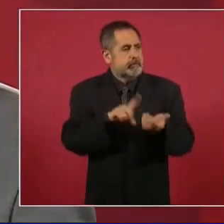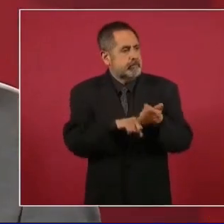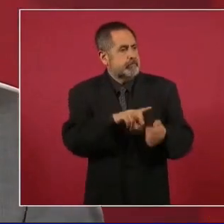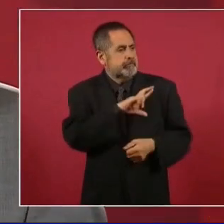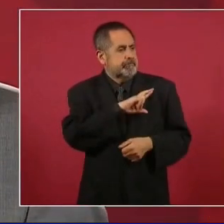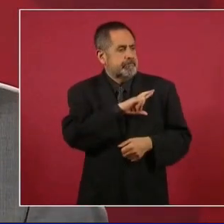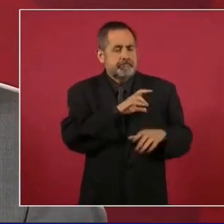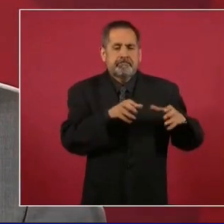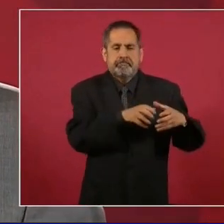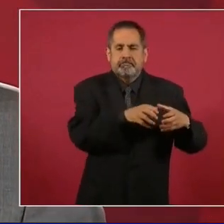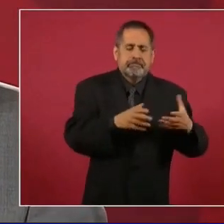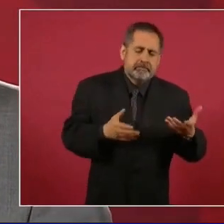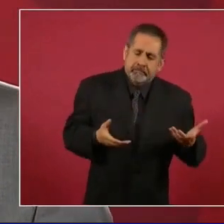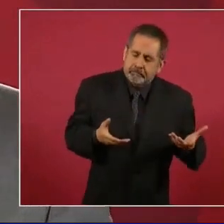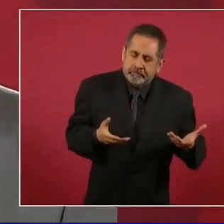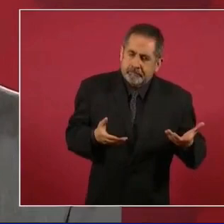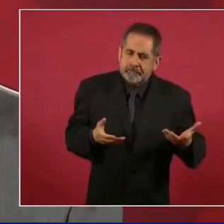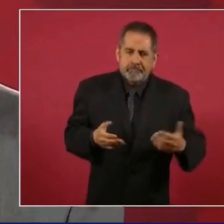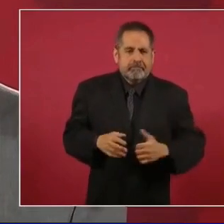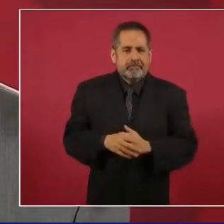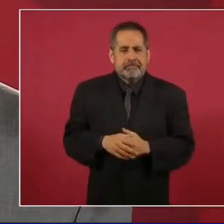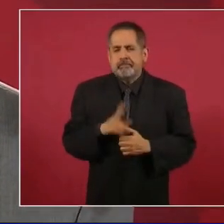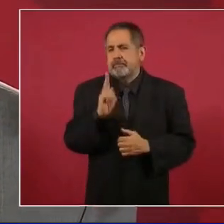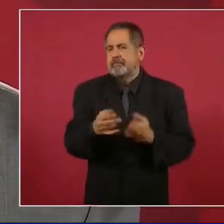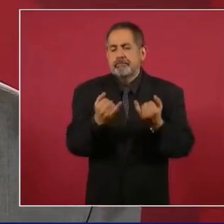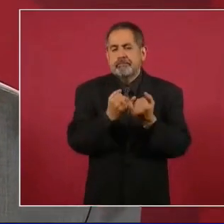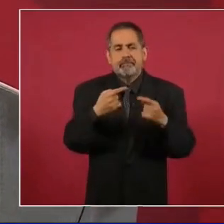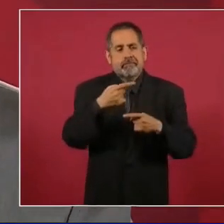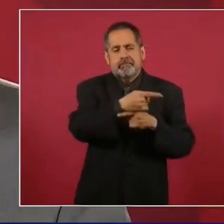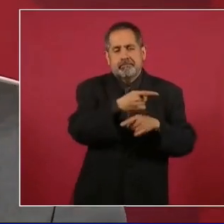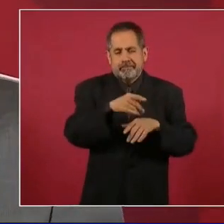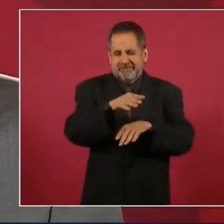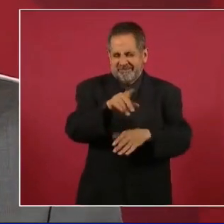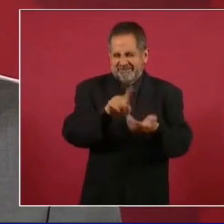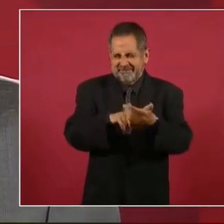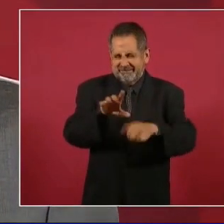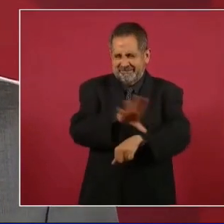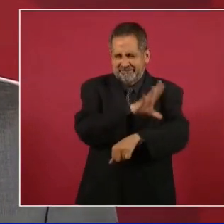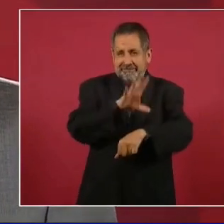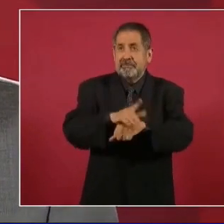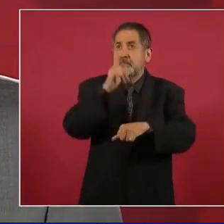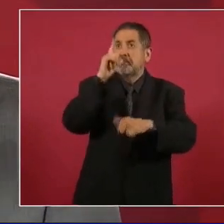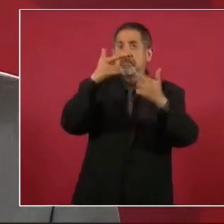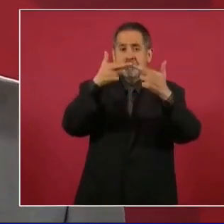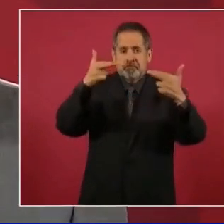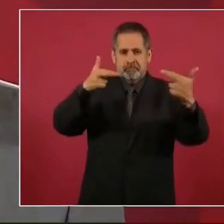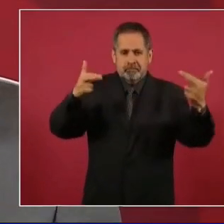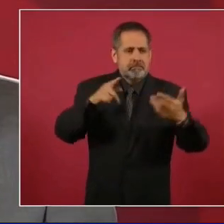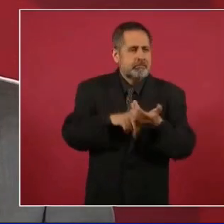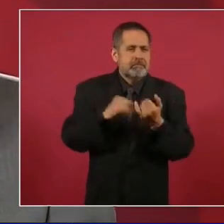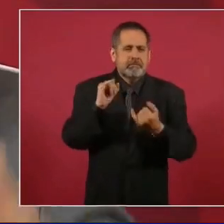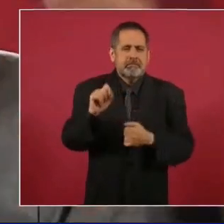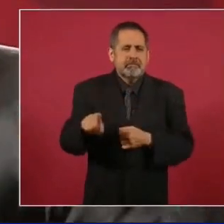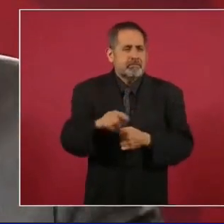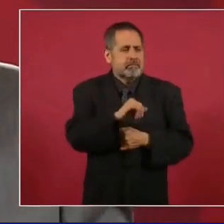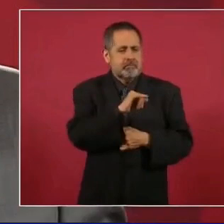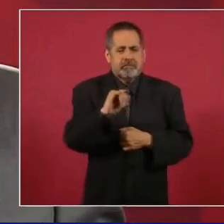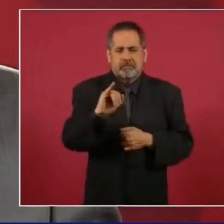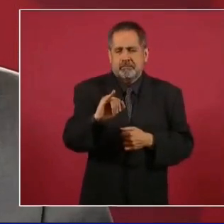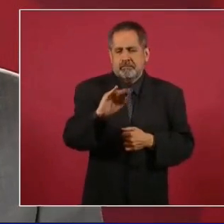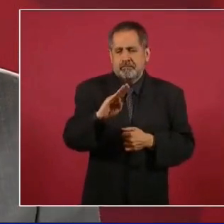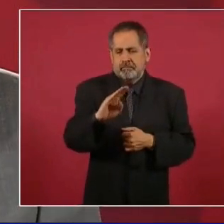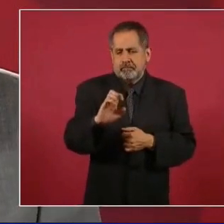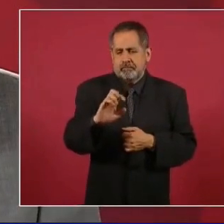particulares. Como en el caso de la industria eléctrica, Iberdrola, pues un